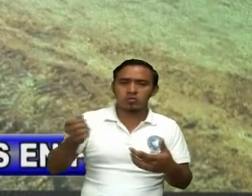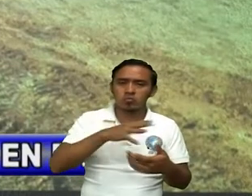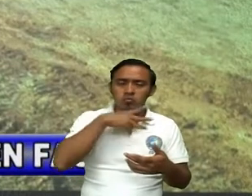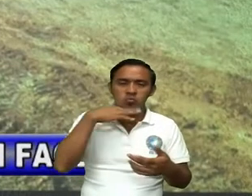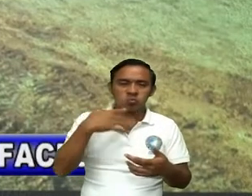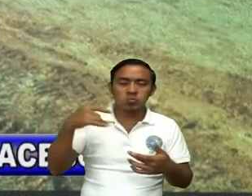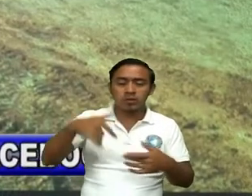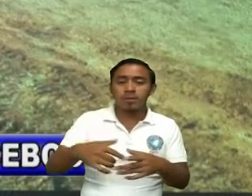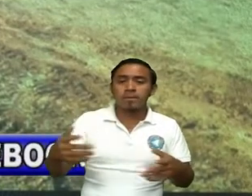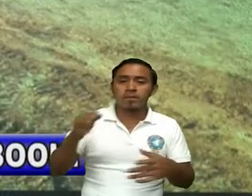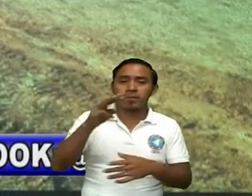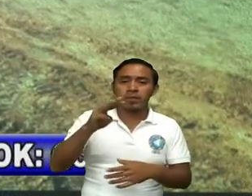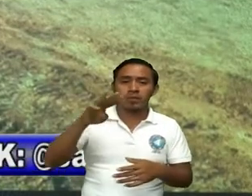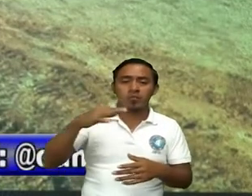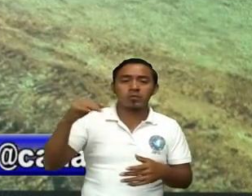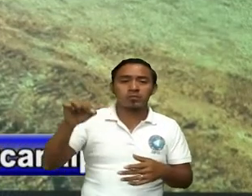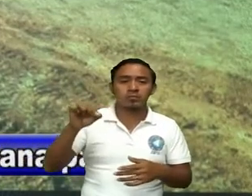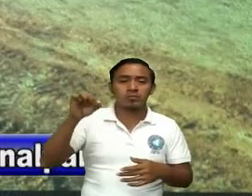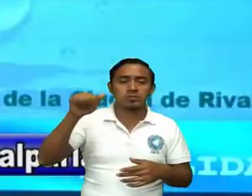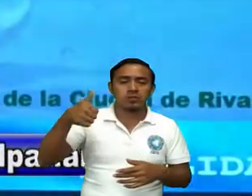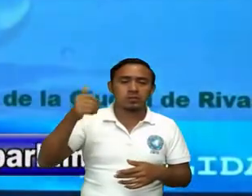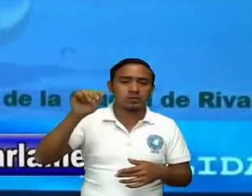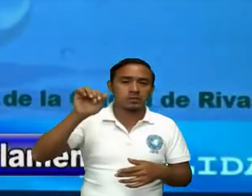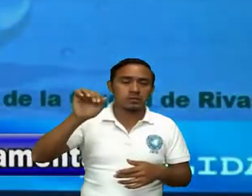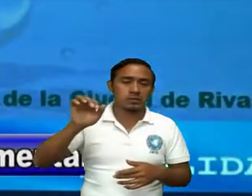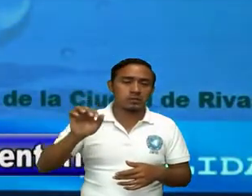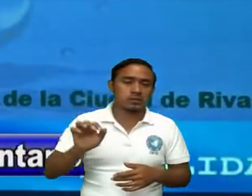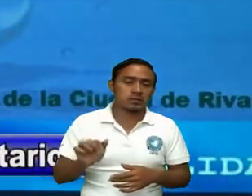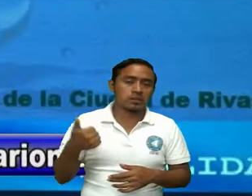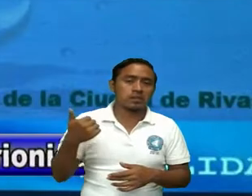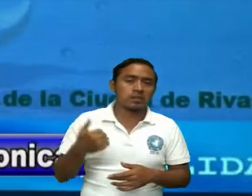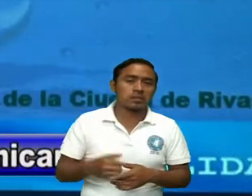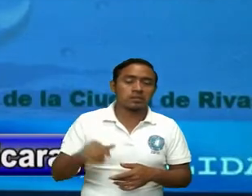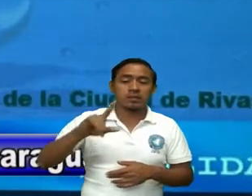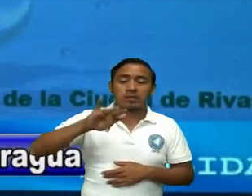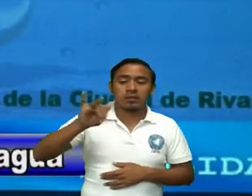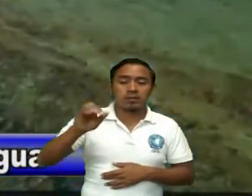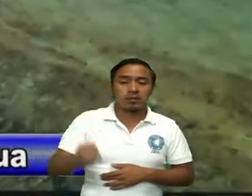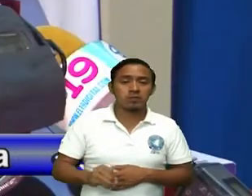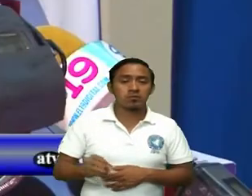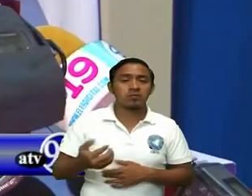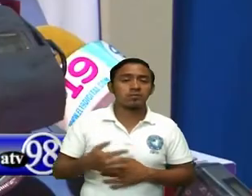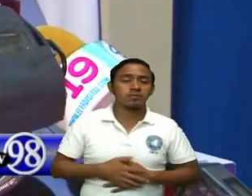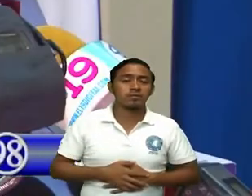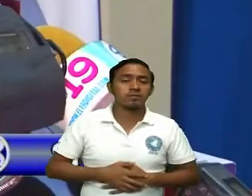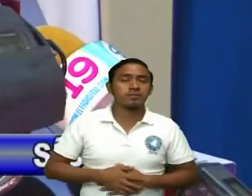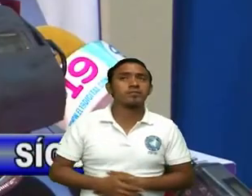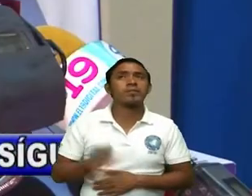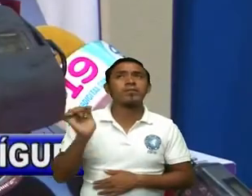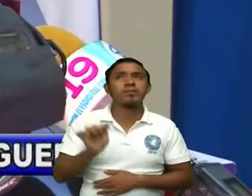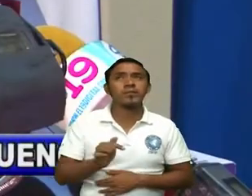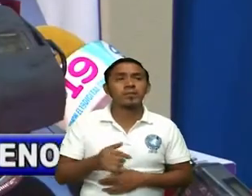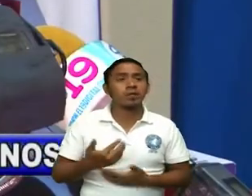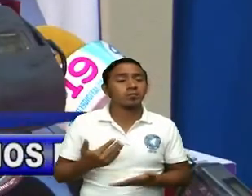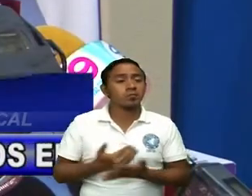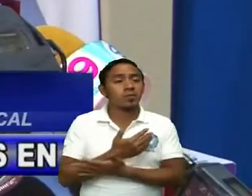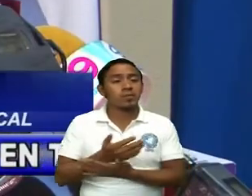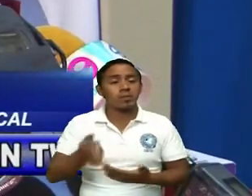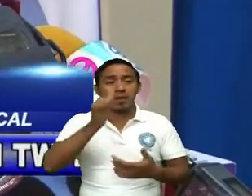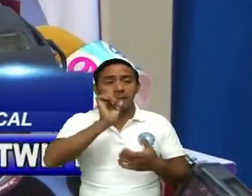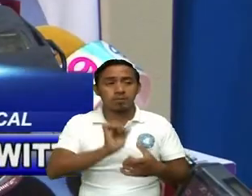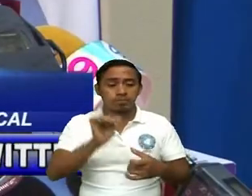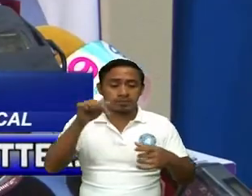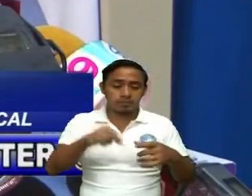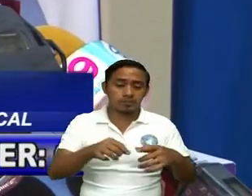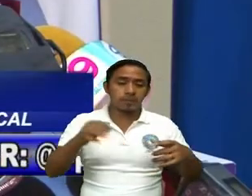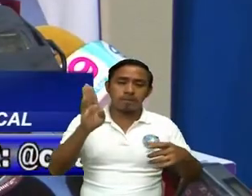una capacidad de 34.66 litros por segundo. En esta estación de bombeo